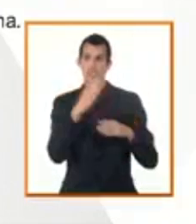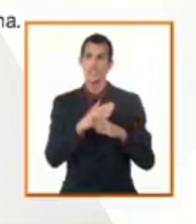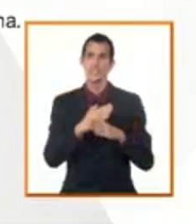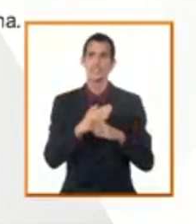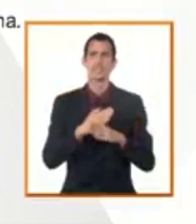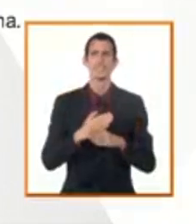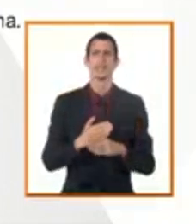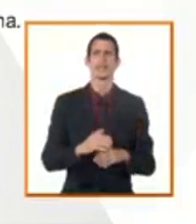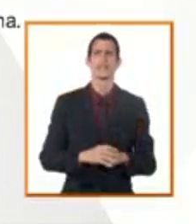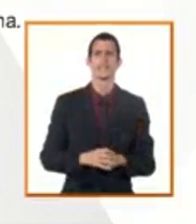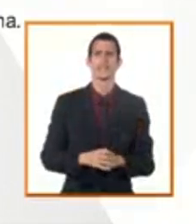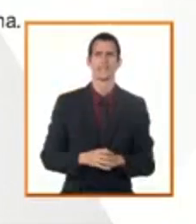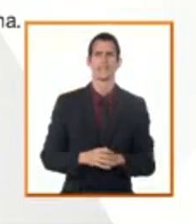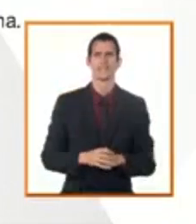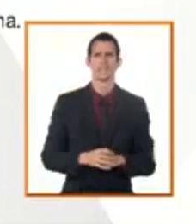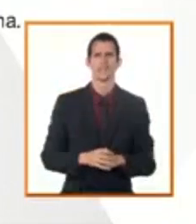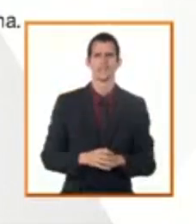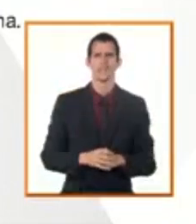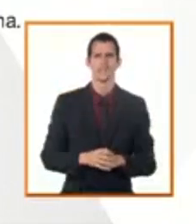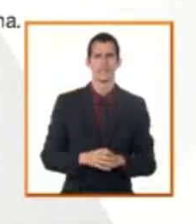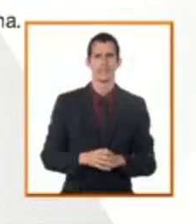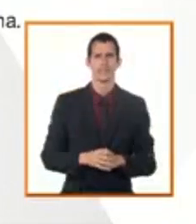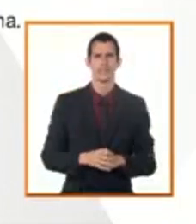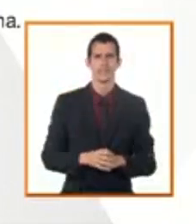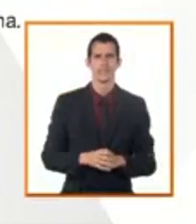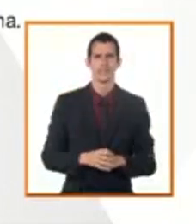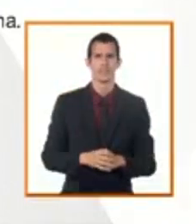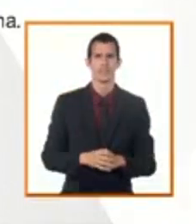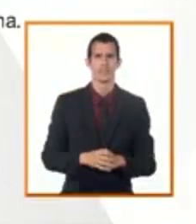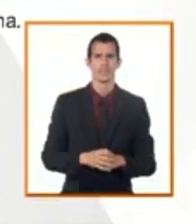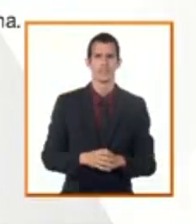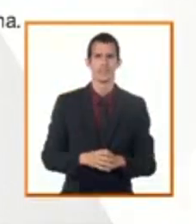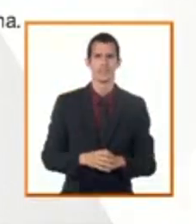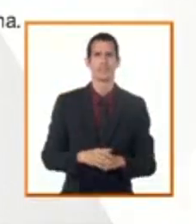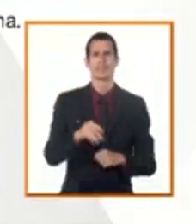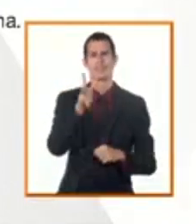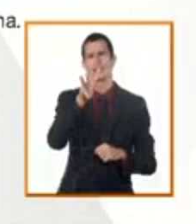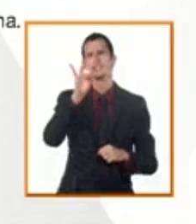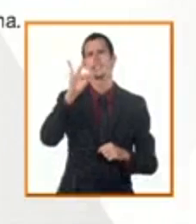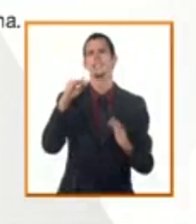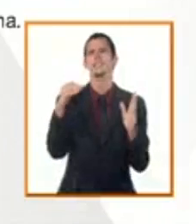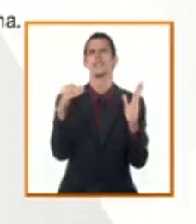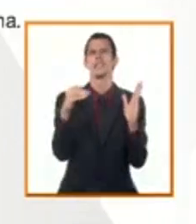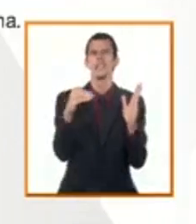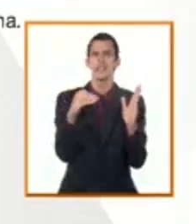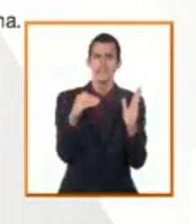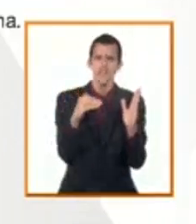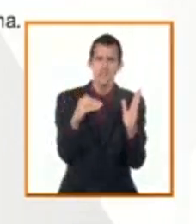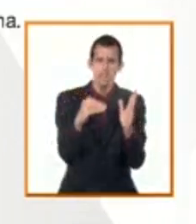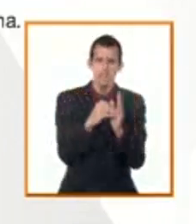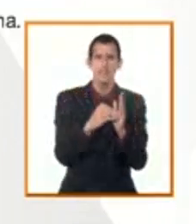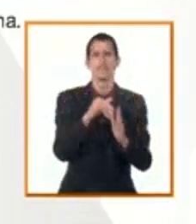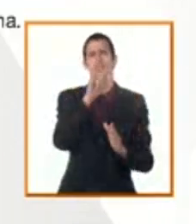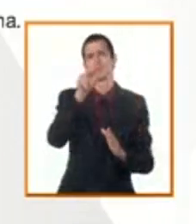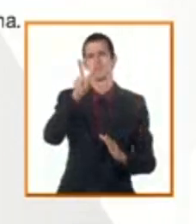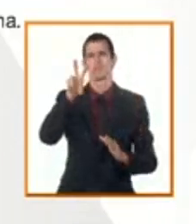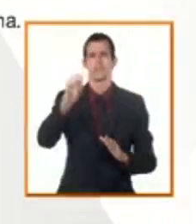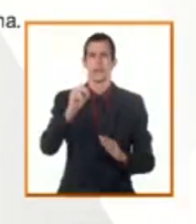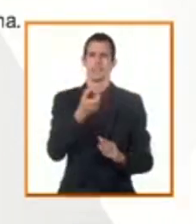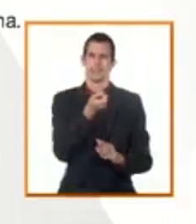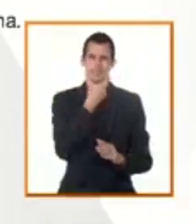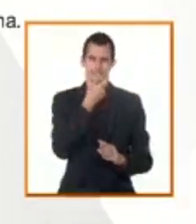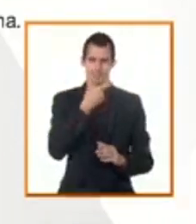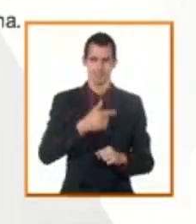620 y más de 700 frascos. Evidentemente con una intencionalidad montado también en la propia flexibilización que se ha